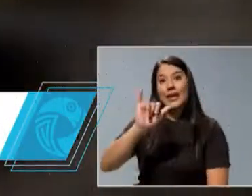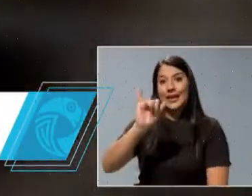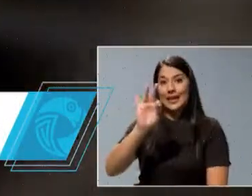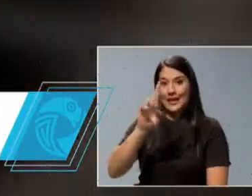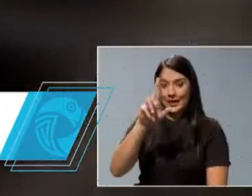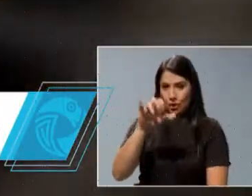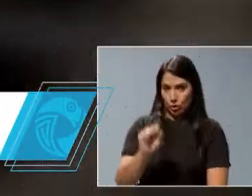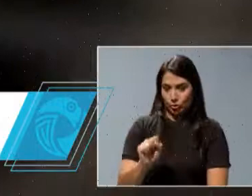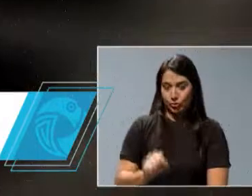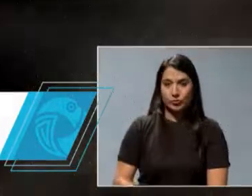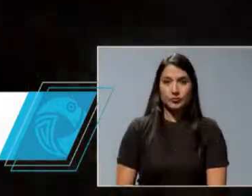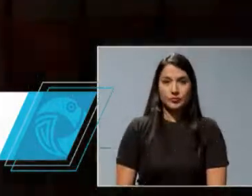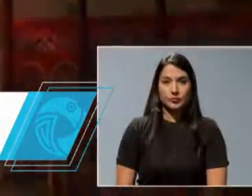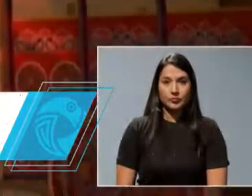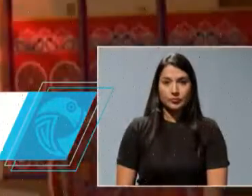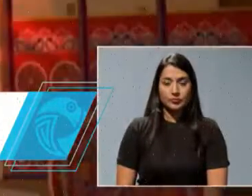combustible.